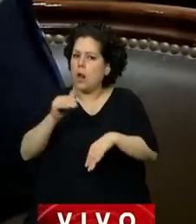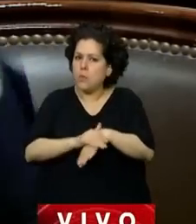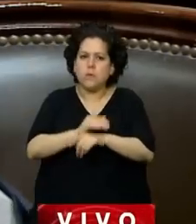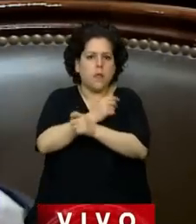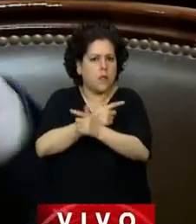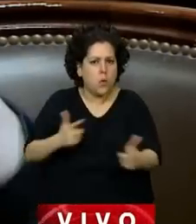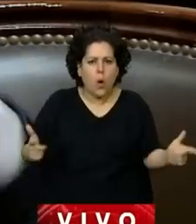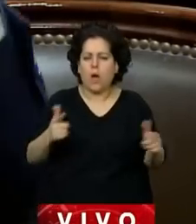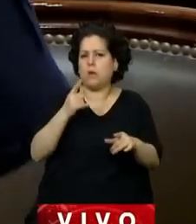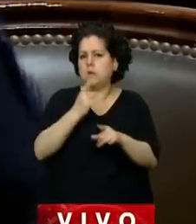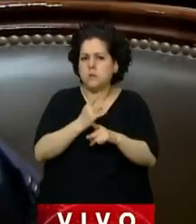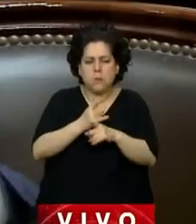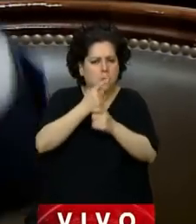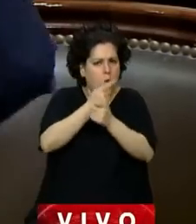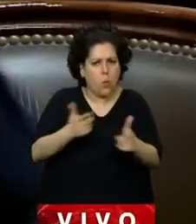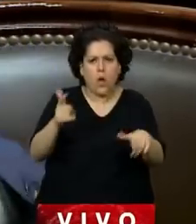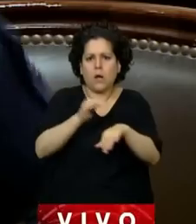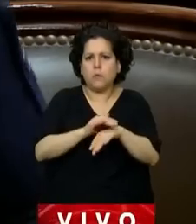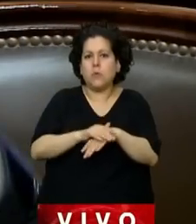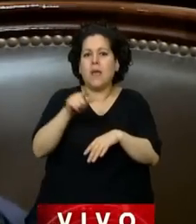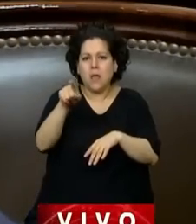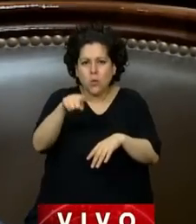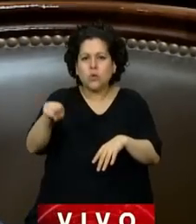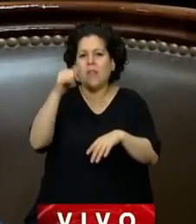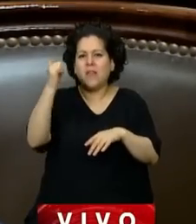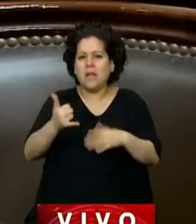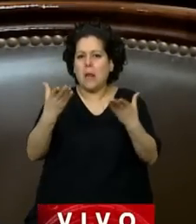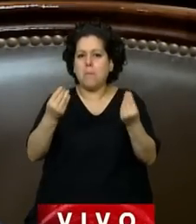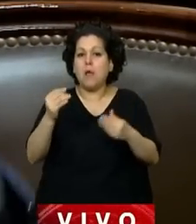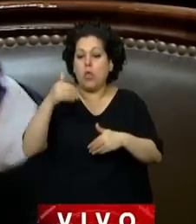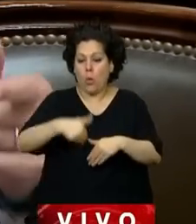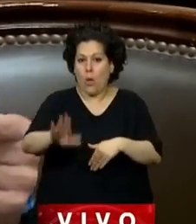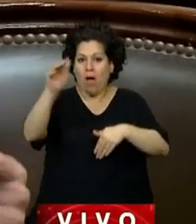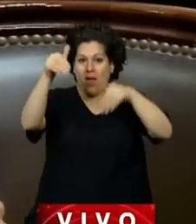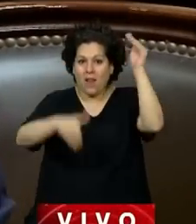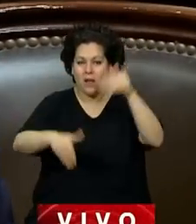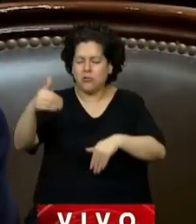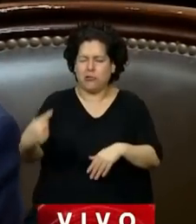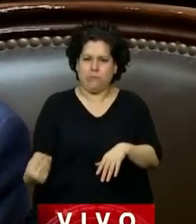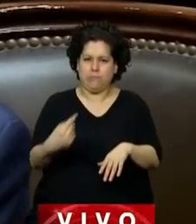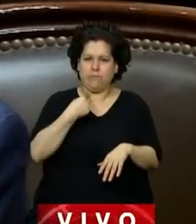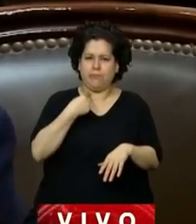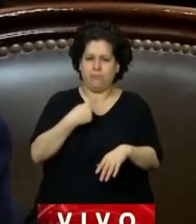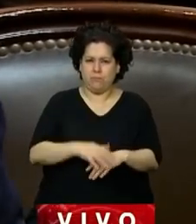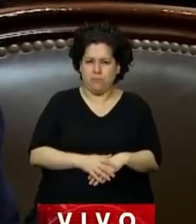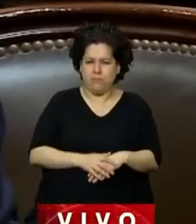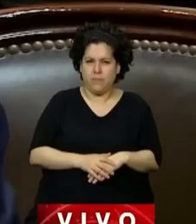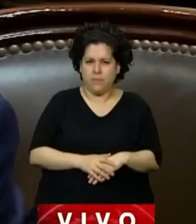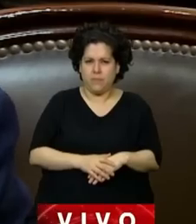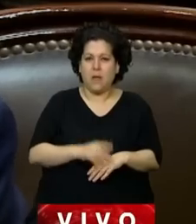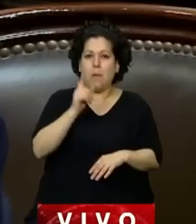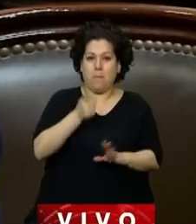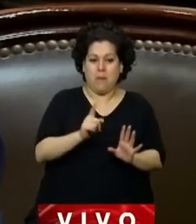que han hecho gala y que ahora tienen miedo que le exploten las urnas, del miedo a ese inmenso cocodrilo que